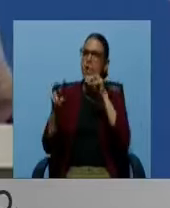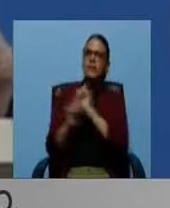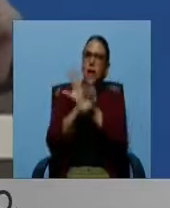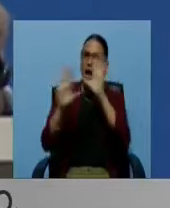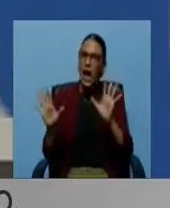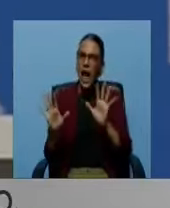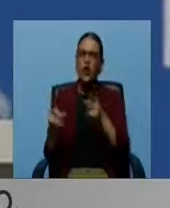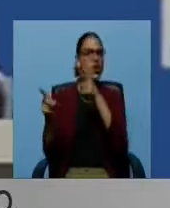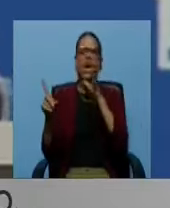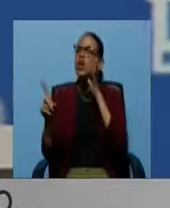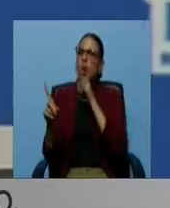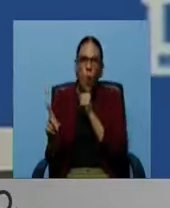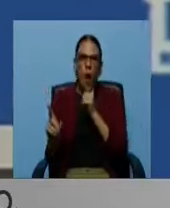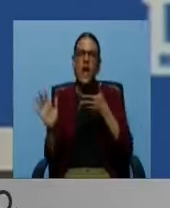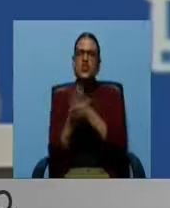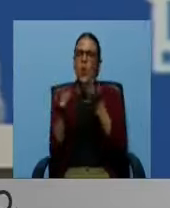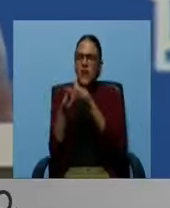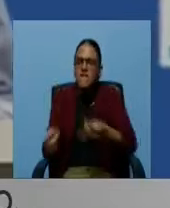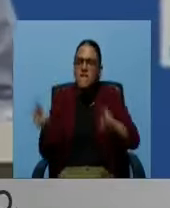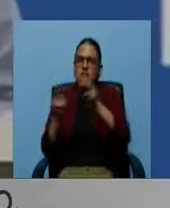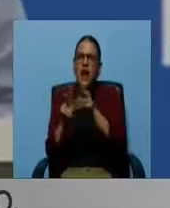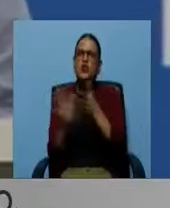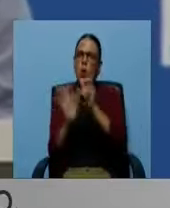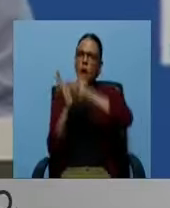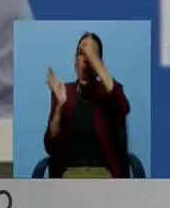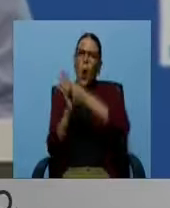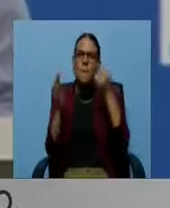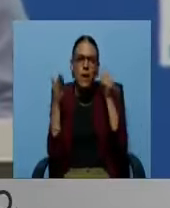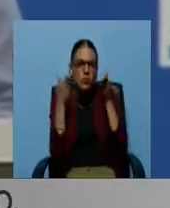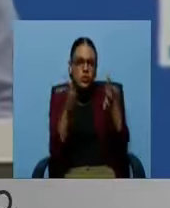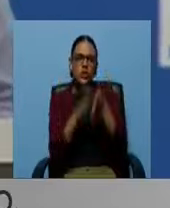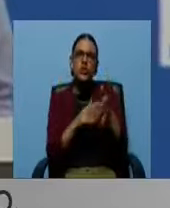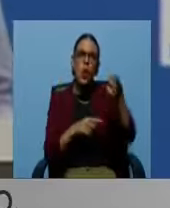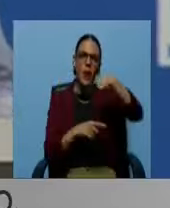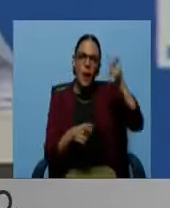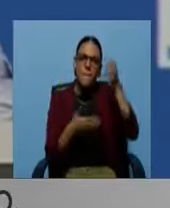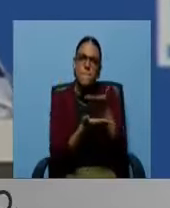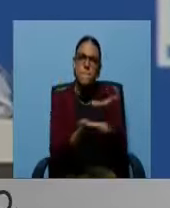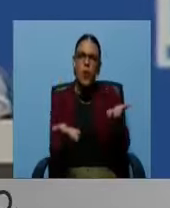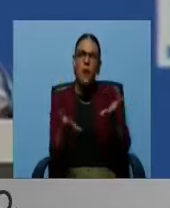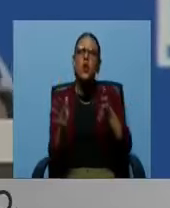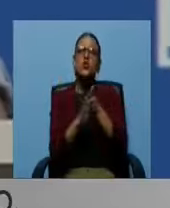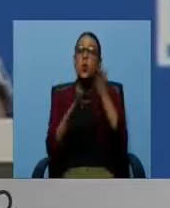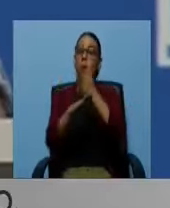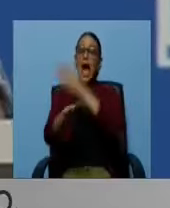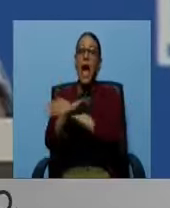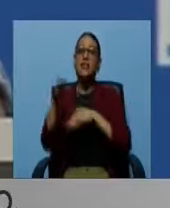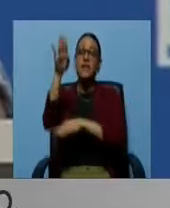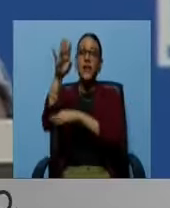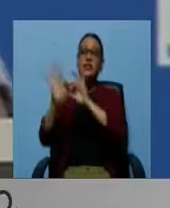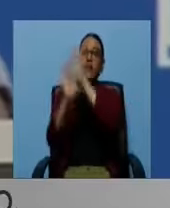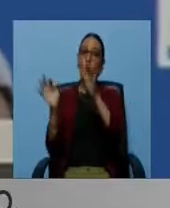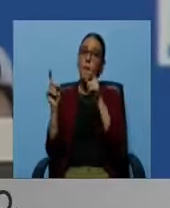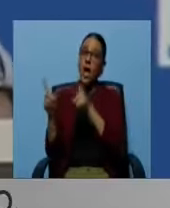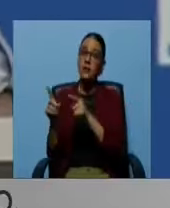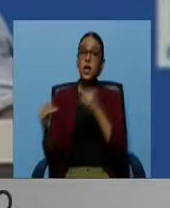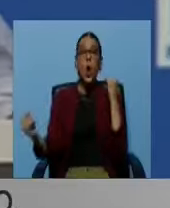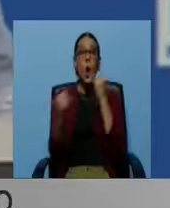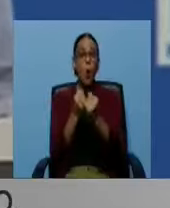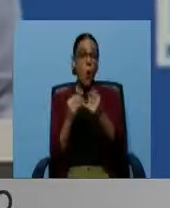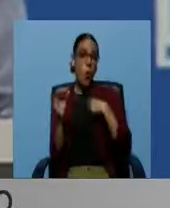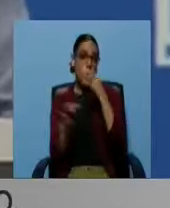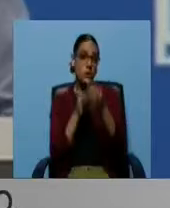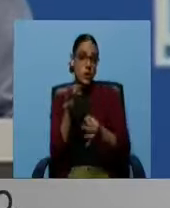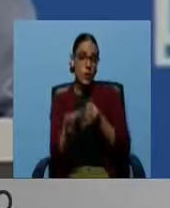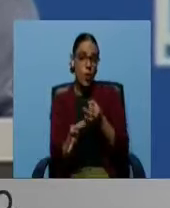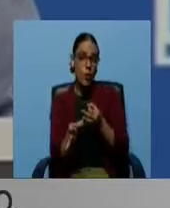que no tiene la valorización y absolutización del Estado que era propio de esos primeros fascismos. Y por último,